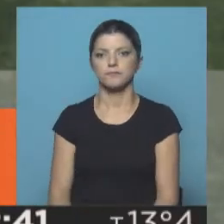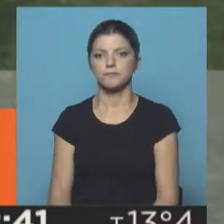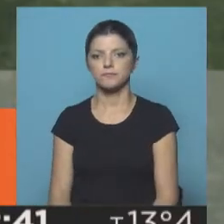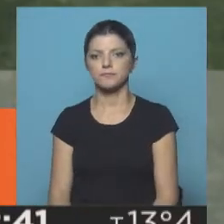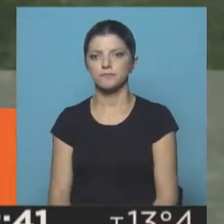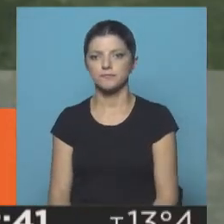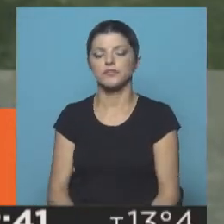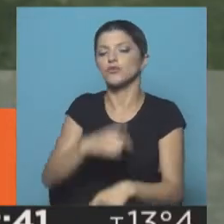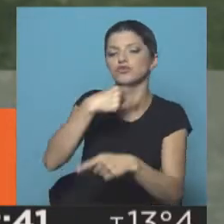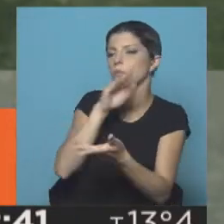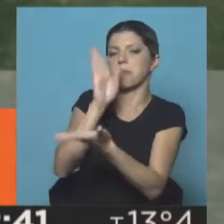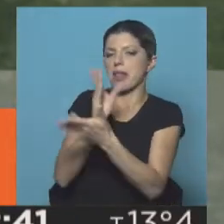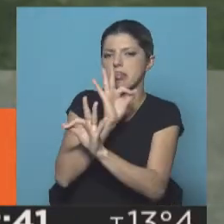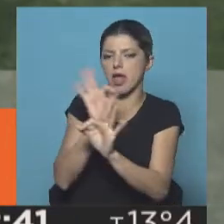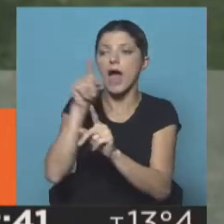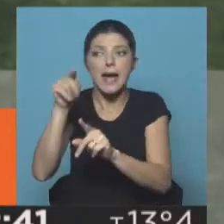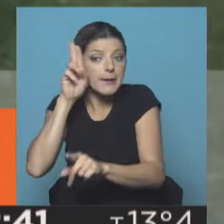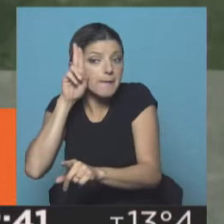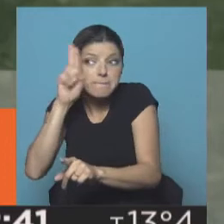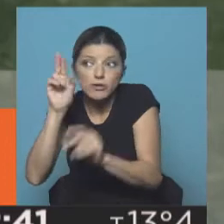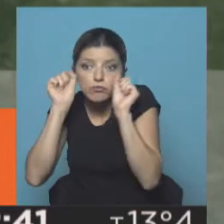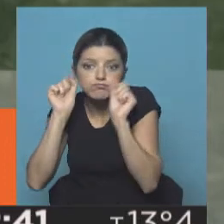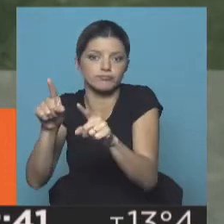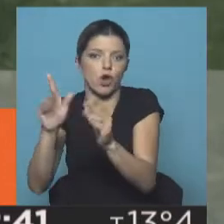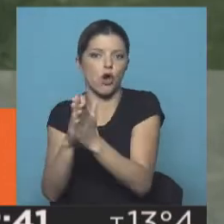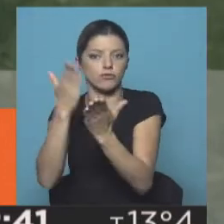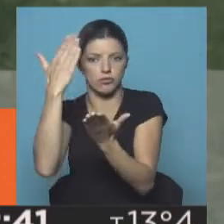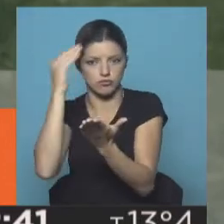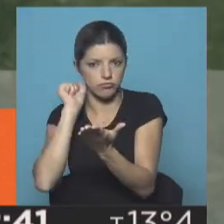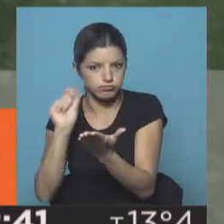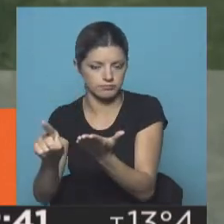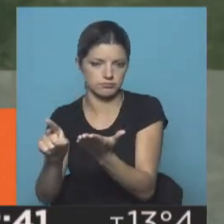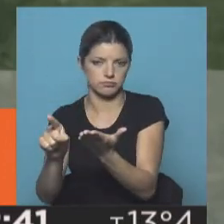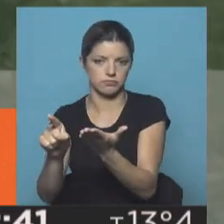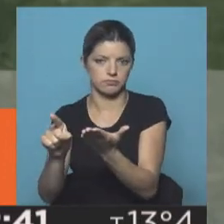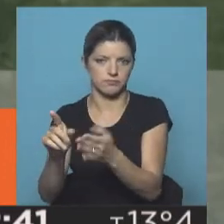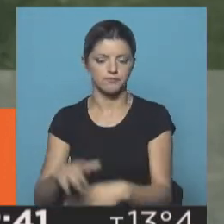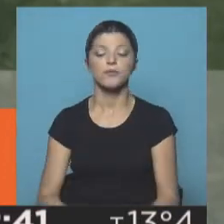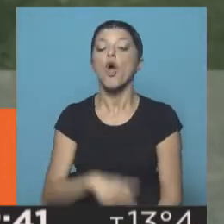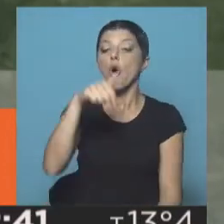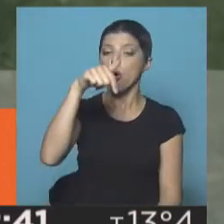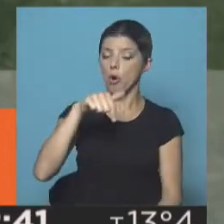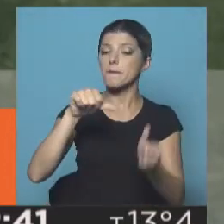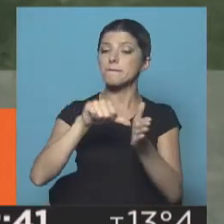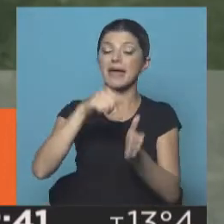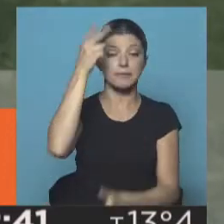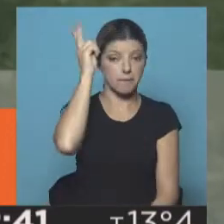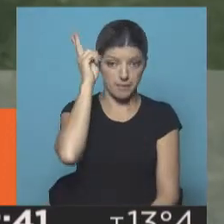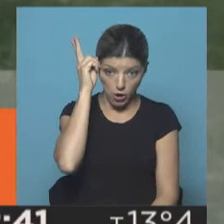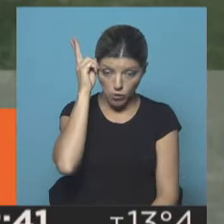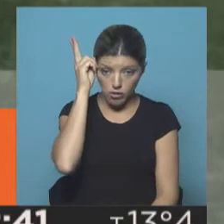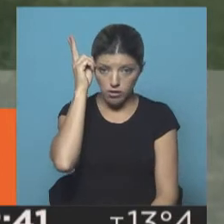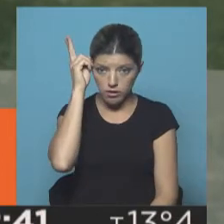en un marco de pleno respeto a la Constitución. el Perú está en la mejor